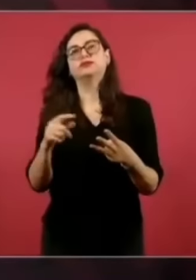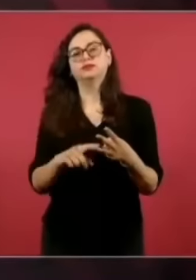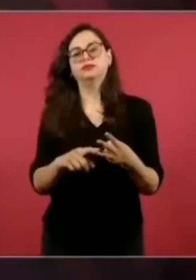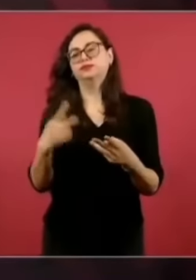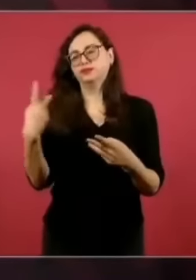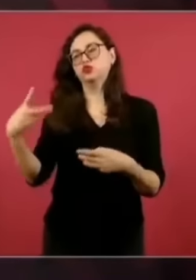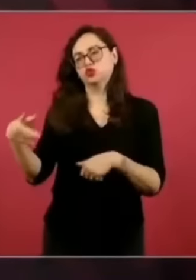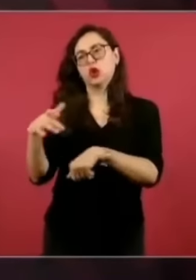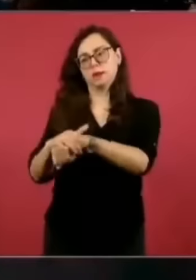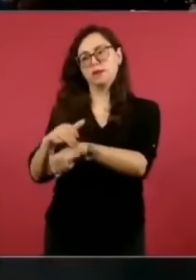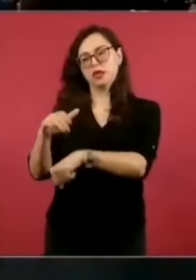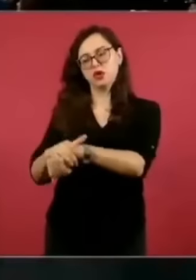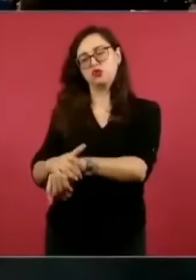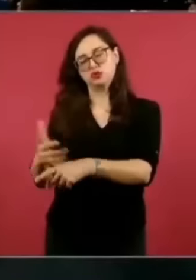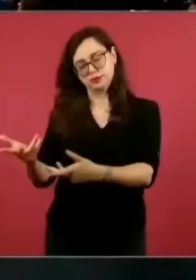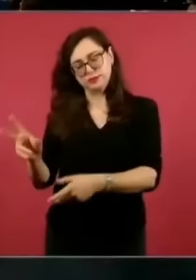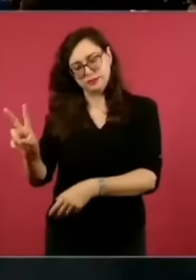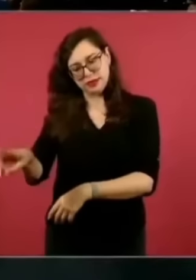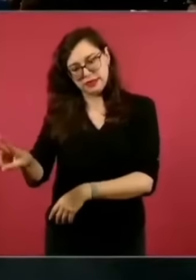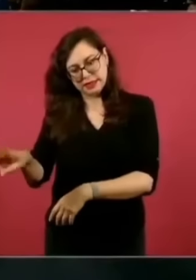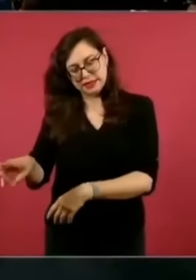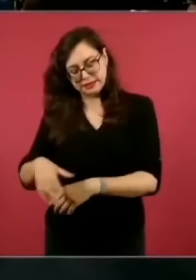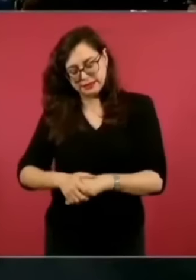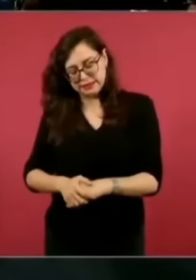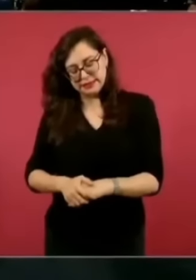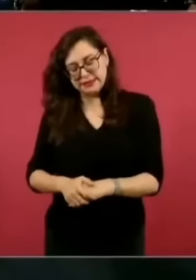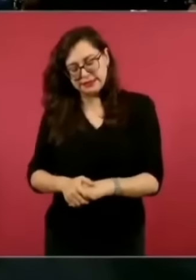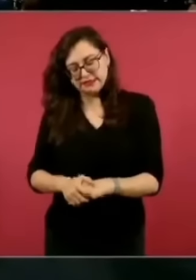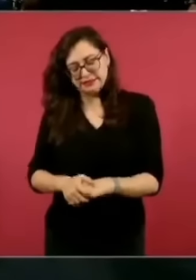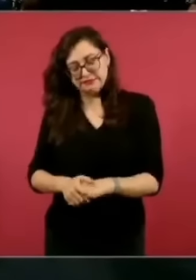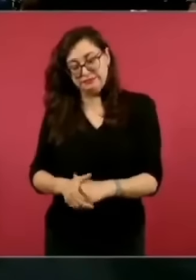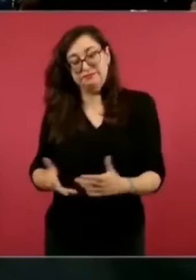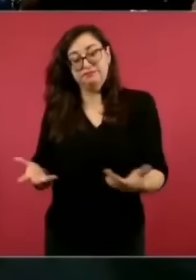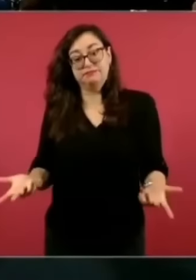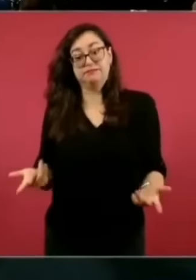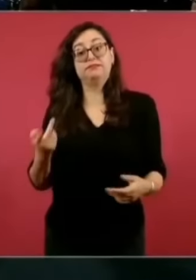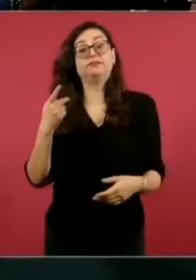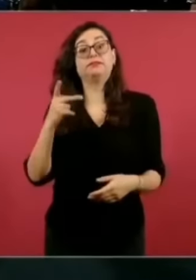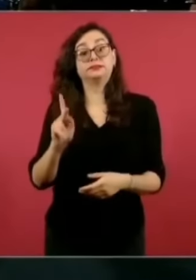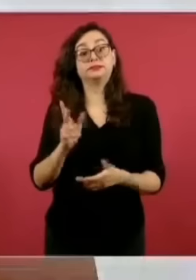pero se atreve a decir que